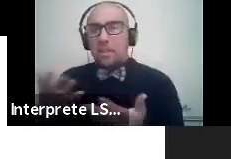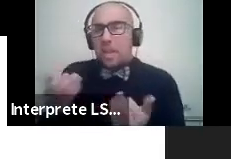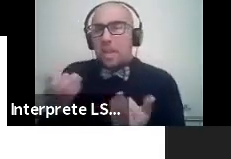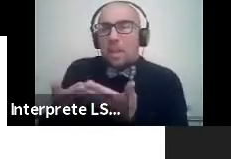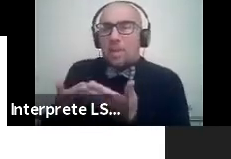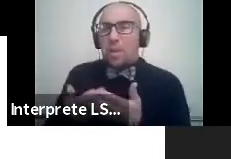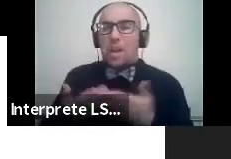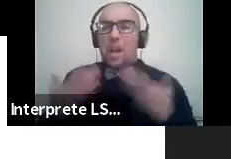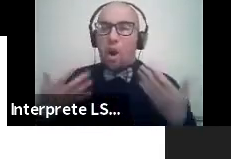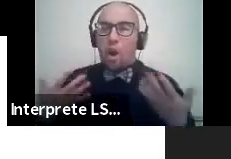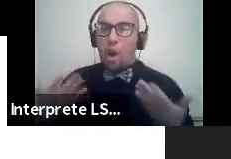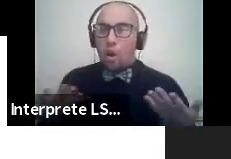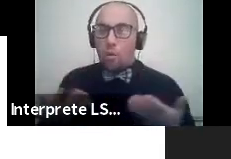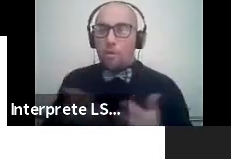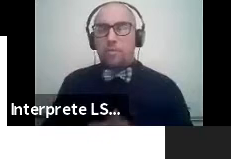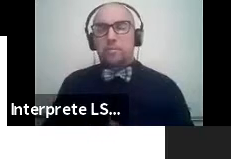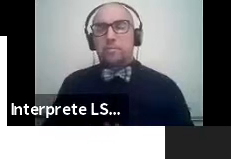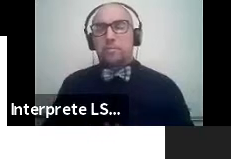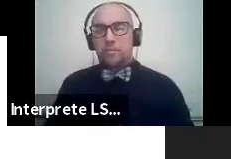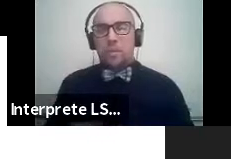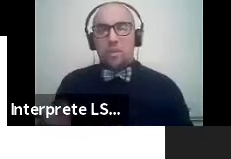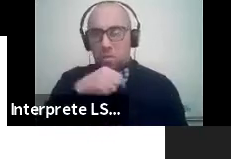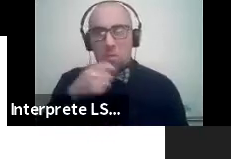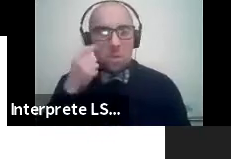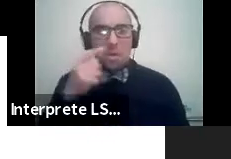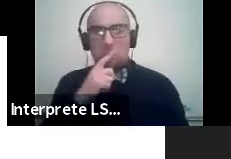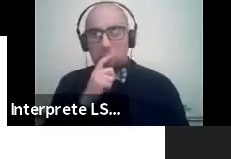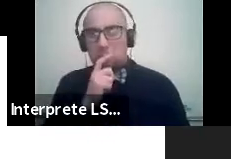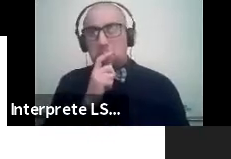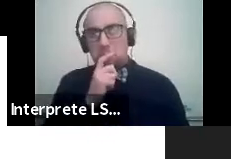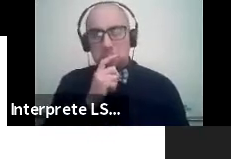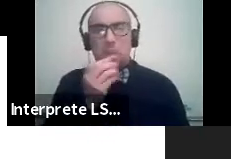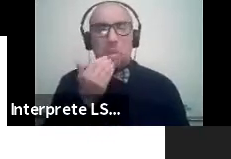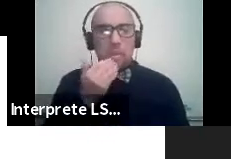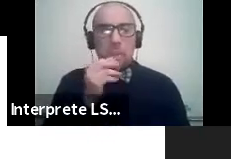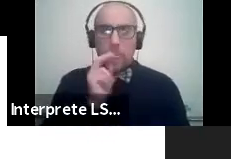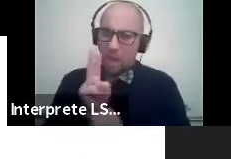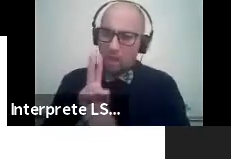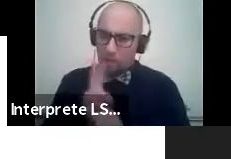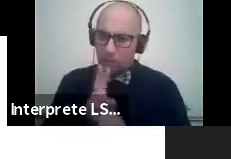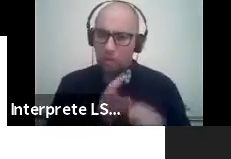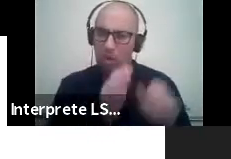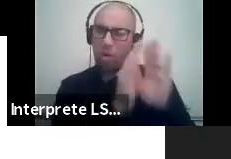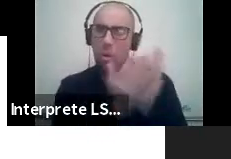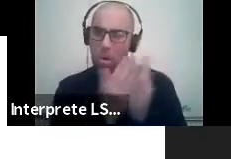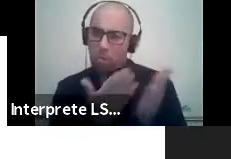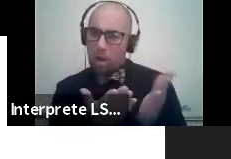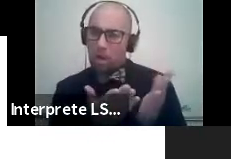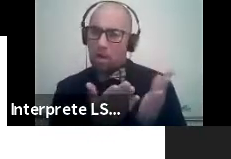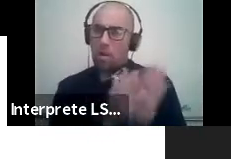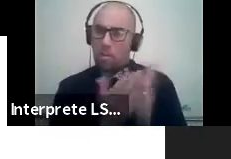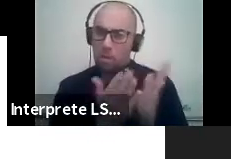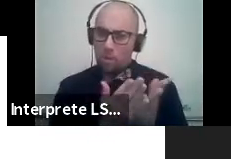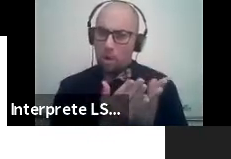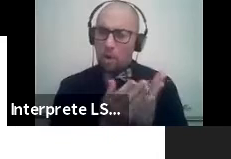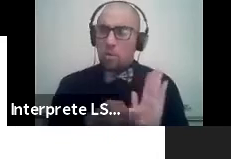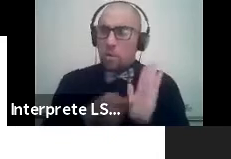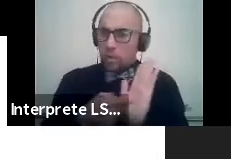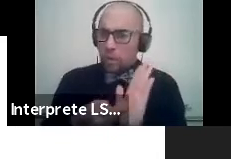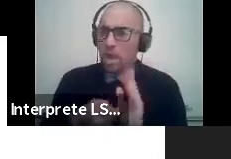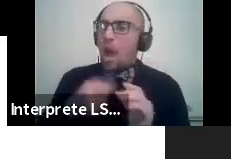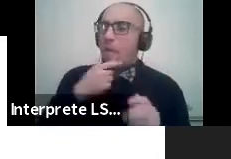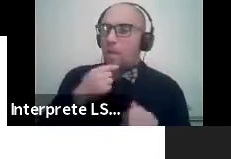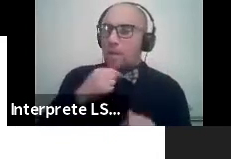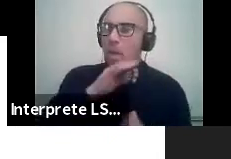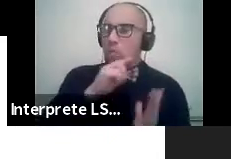matemáticos, por ejemplo. Y nos dimos cuenta que incluso en las educadoras un manual podía facilitar el uso de la